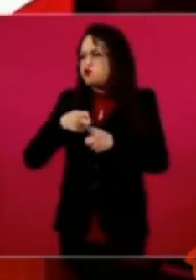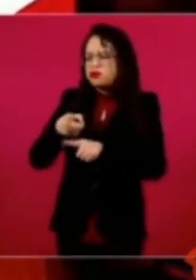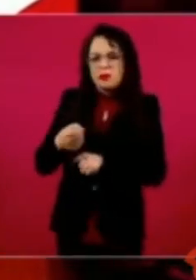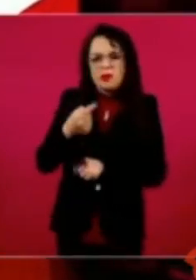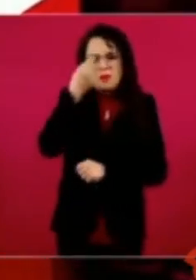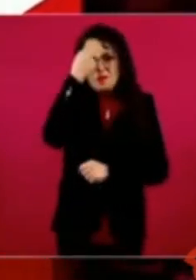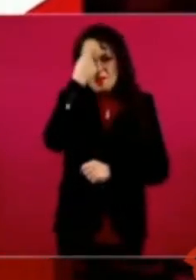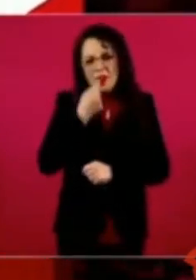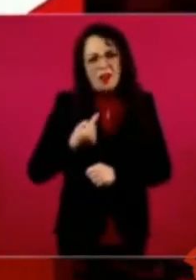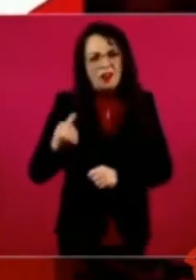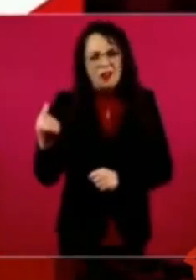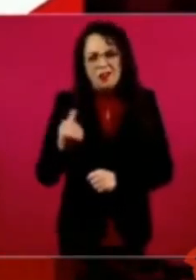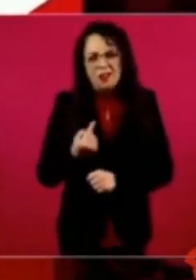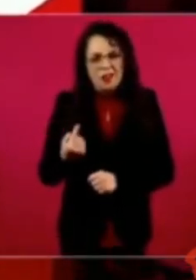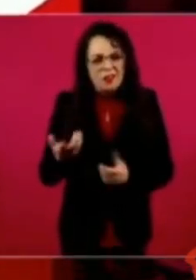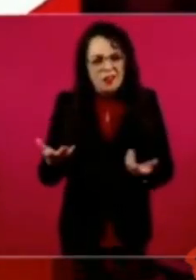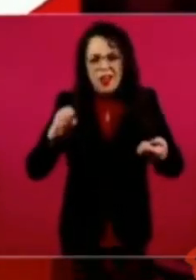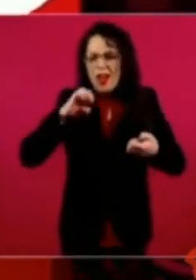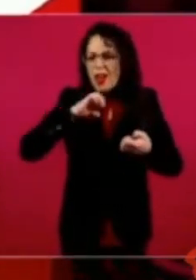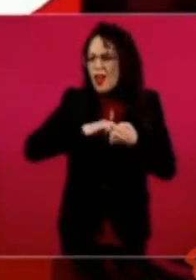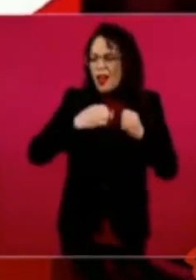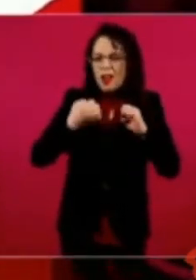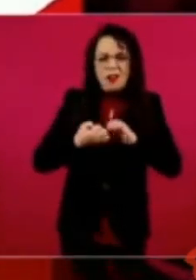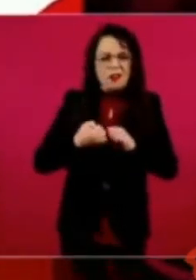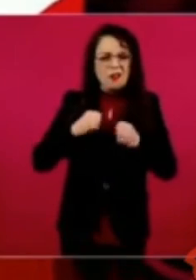no hay que tener enemigos,